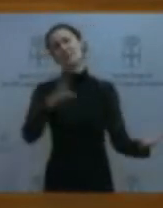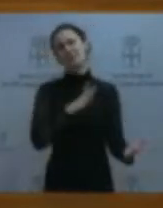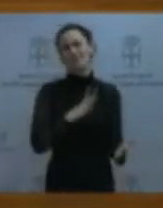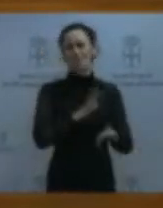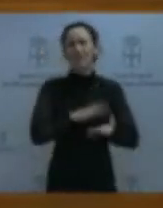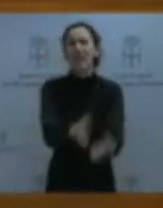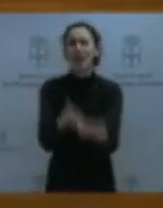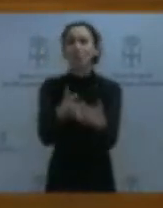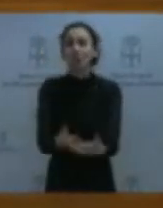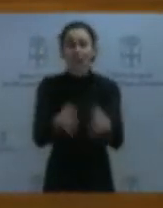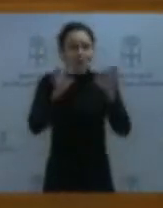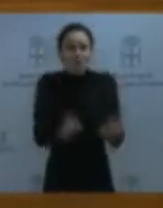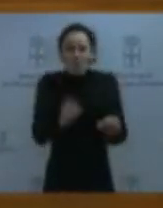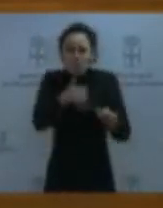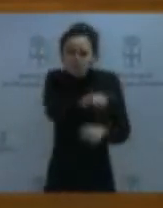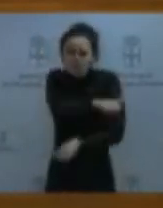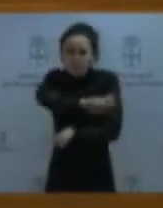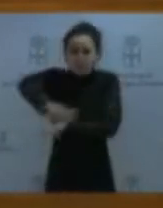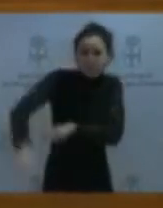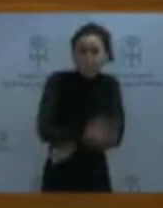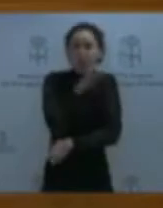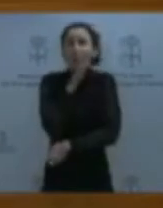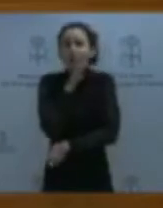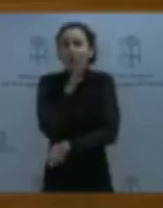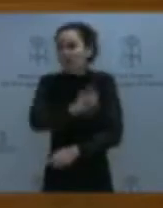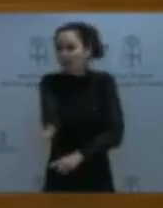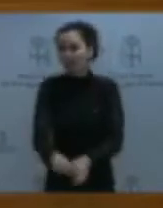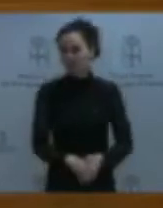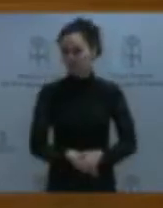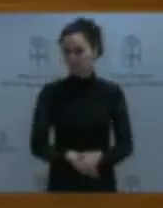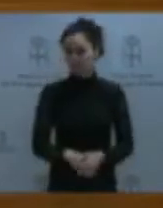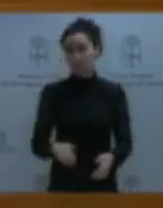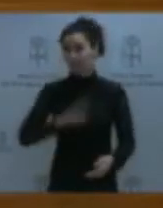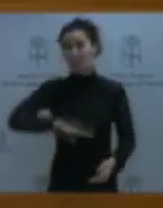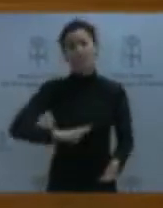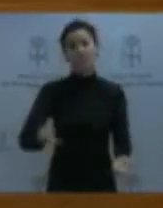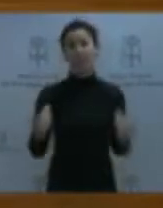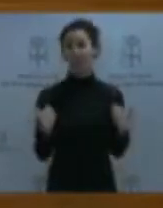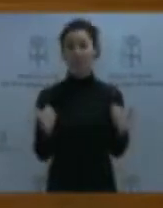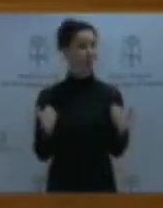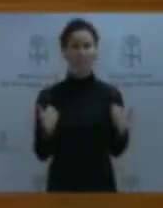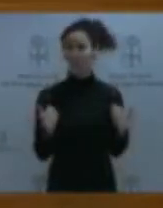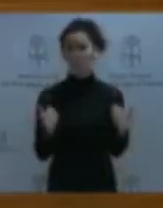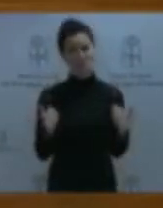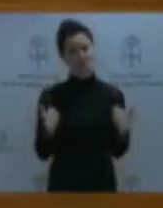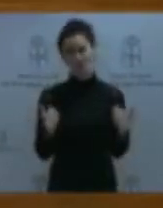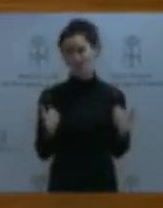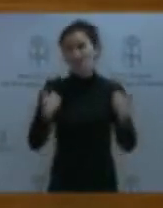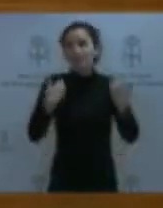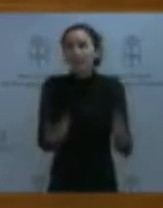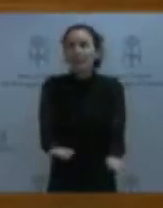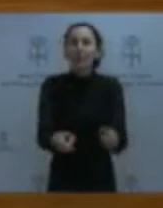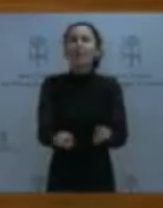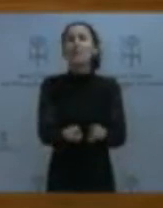un oligopolio, en este caso hidráulico, pues no, porque no estamos en condiciones de hacerlo. Por tanto, no salgamos